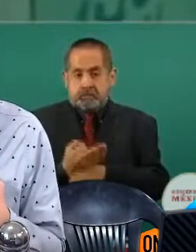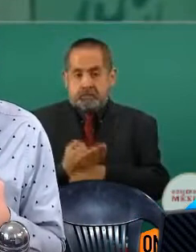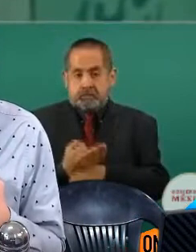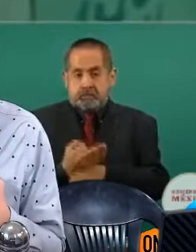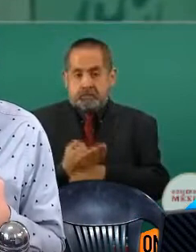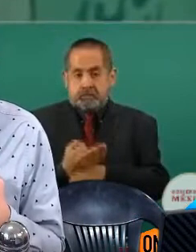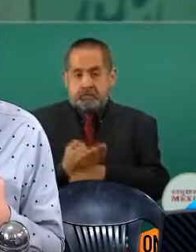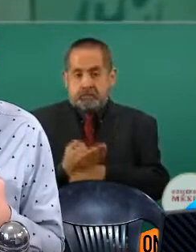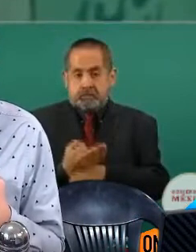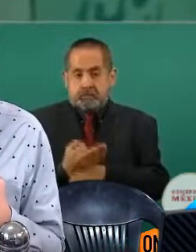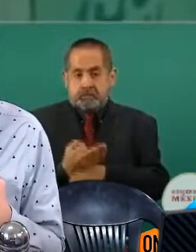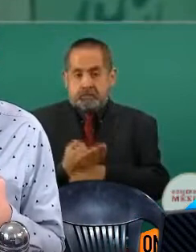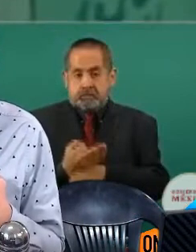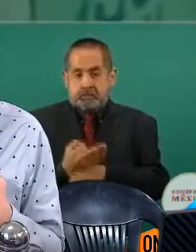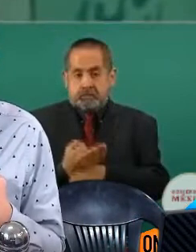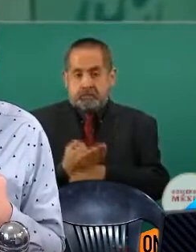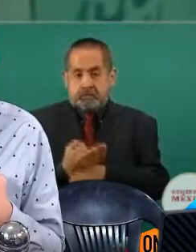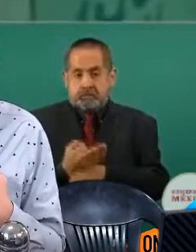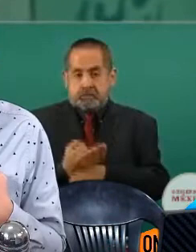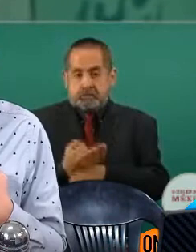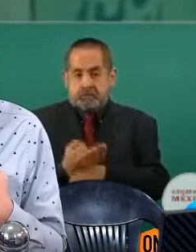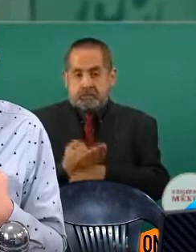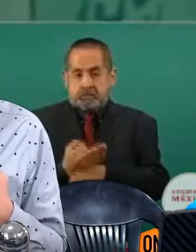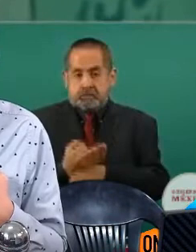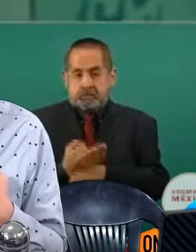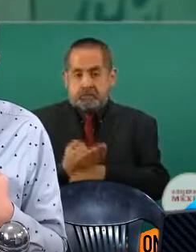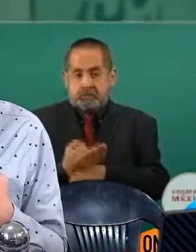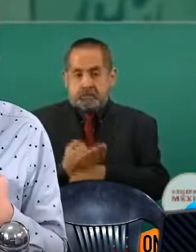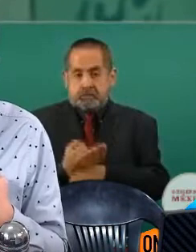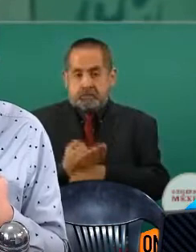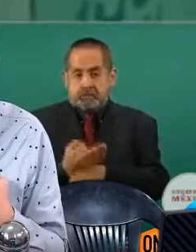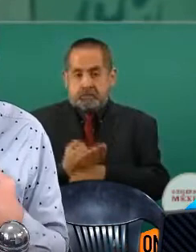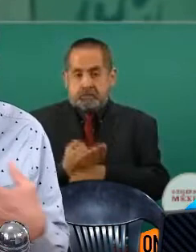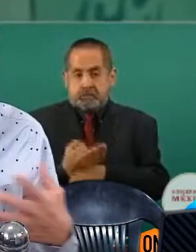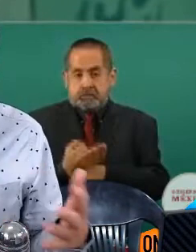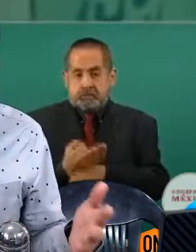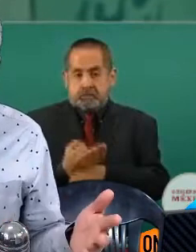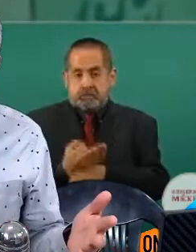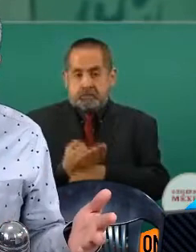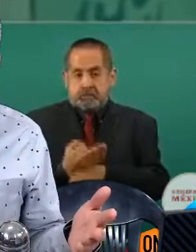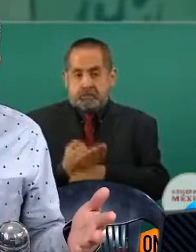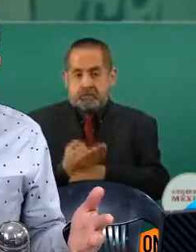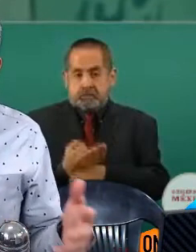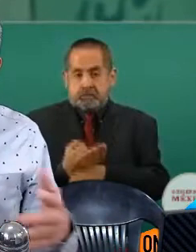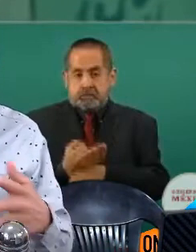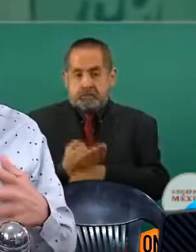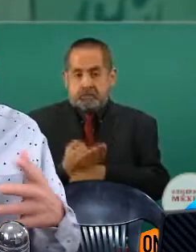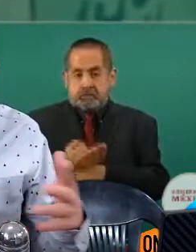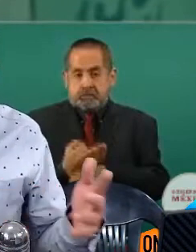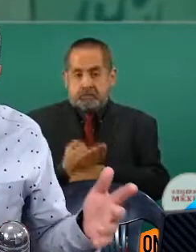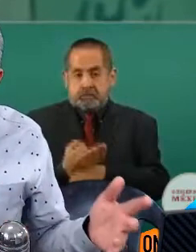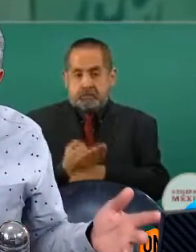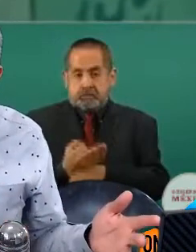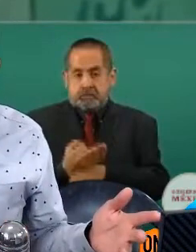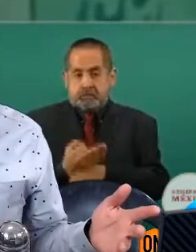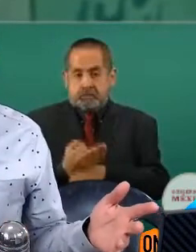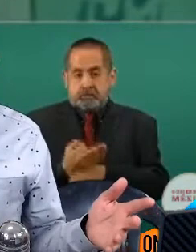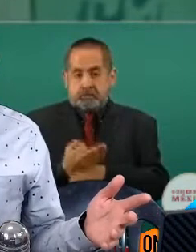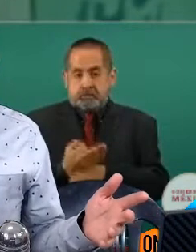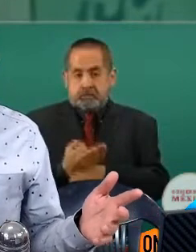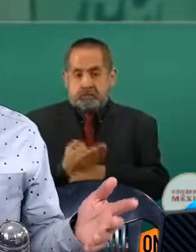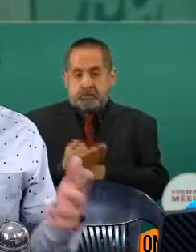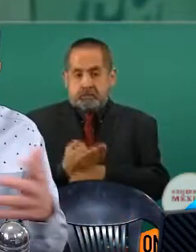políticos de oposición en México están ocupados por extranjeros. Ya no hay